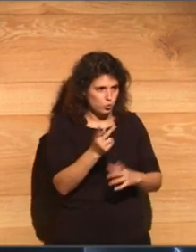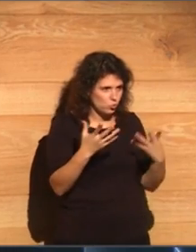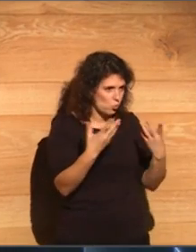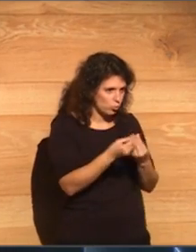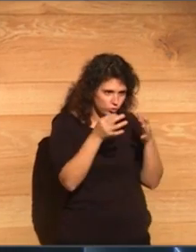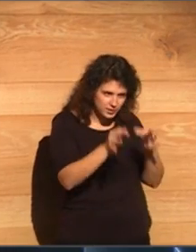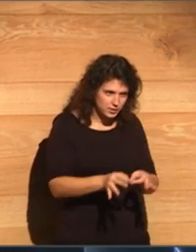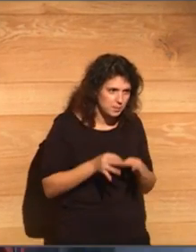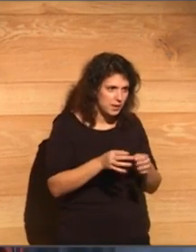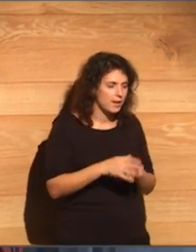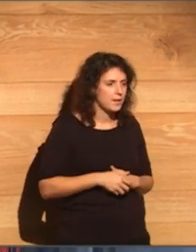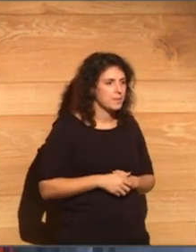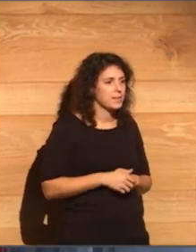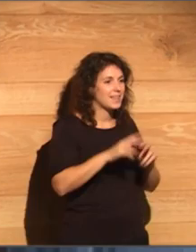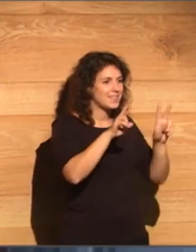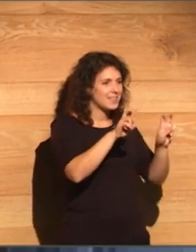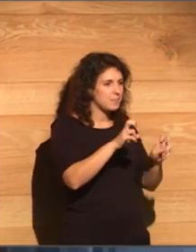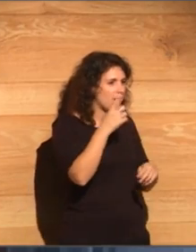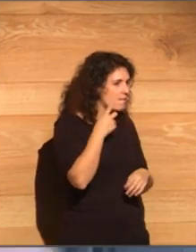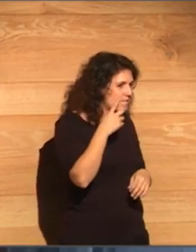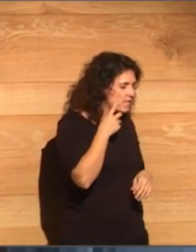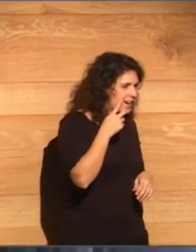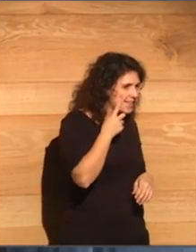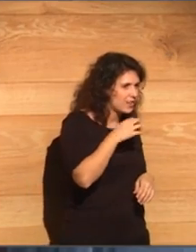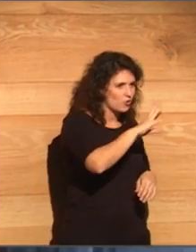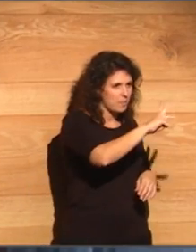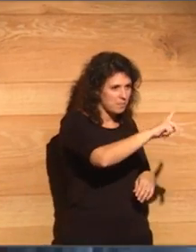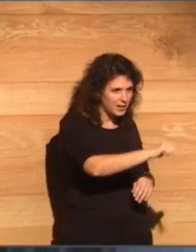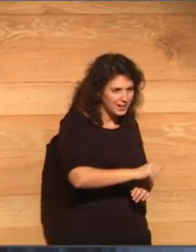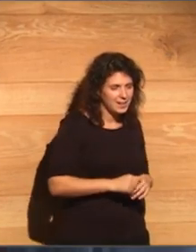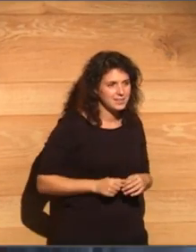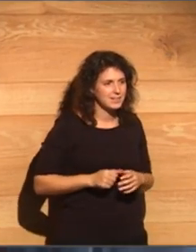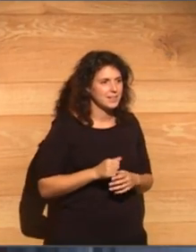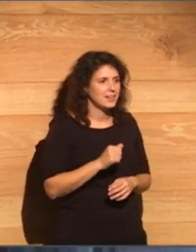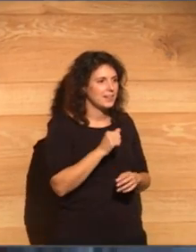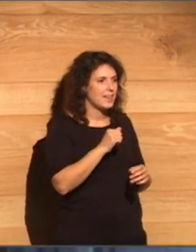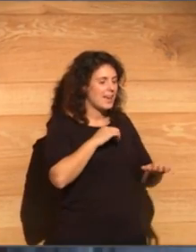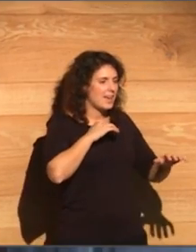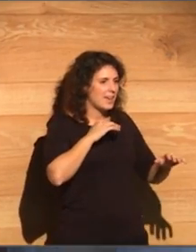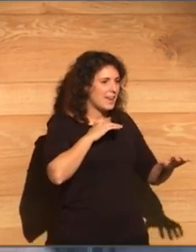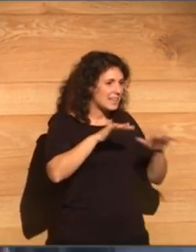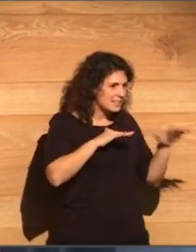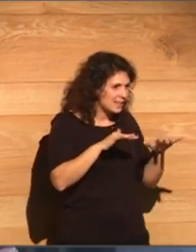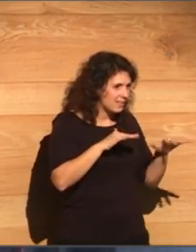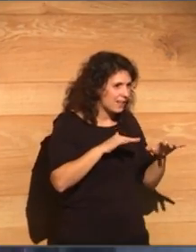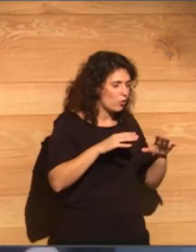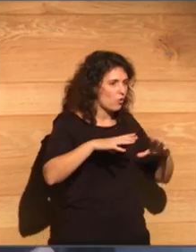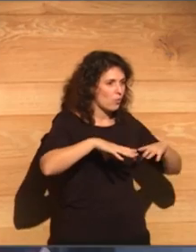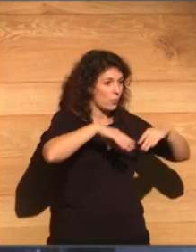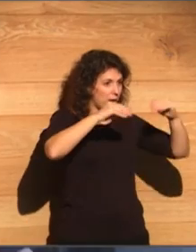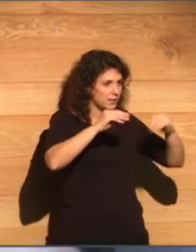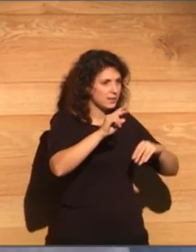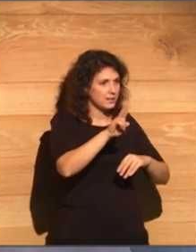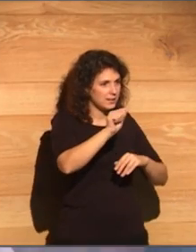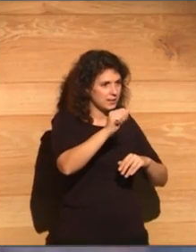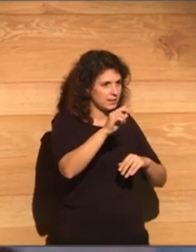al personaje del banquero mangante ladrón, que además hereda cosas del escándalo Vaticano, del banco Vaticano, de la mafia. Eso, si